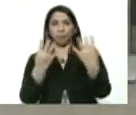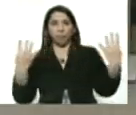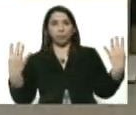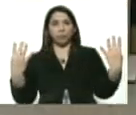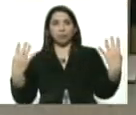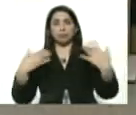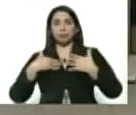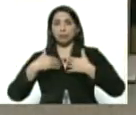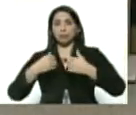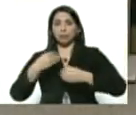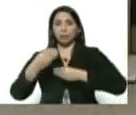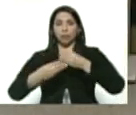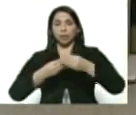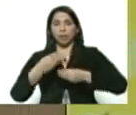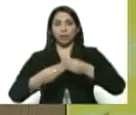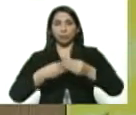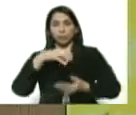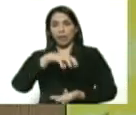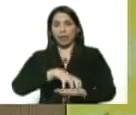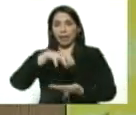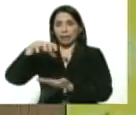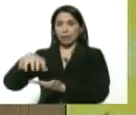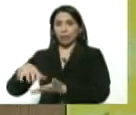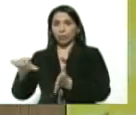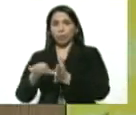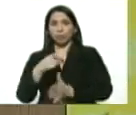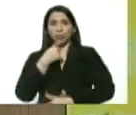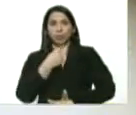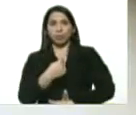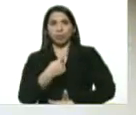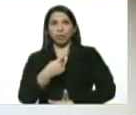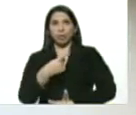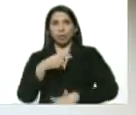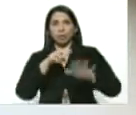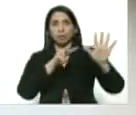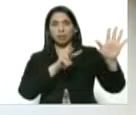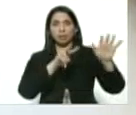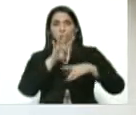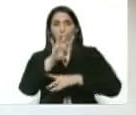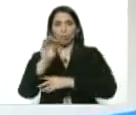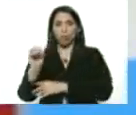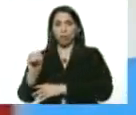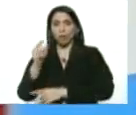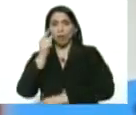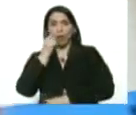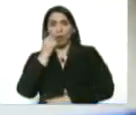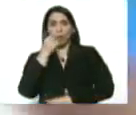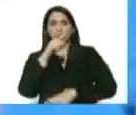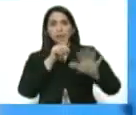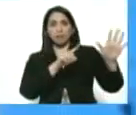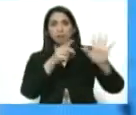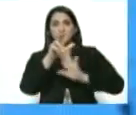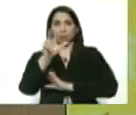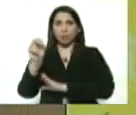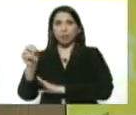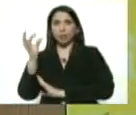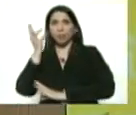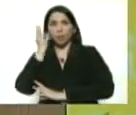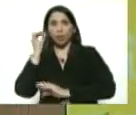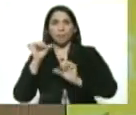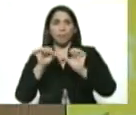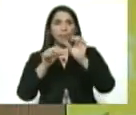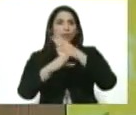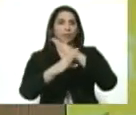en los estados que ya mencioné tenemos 740 hombres y 630 mujeres manteniendo la